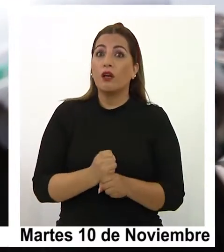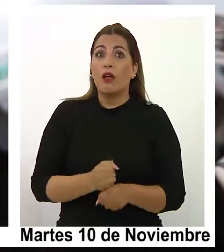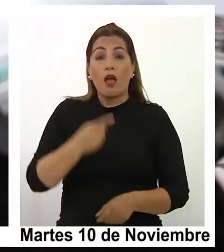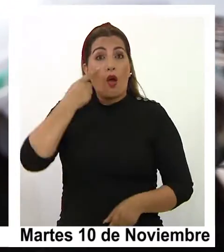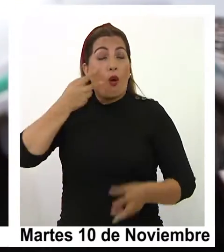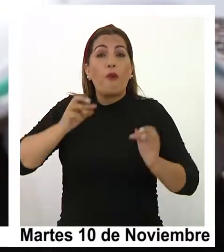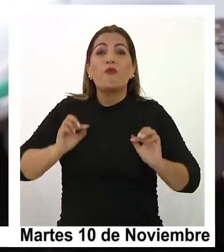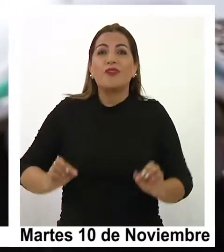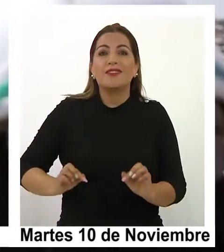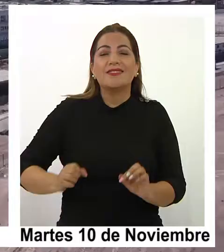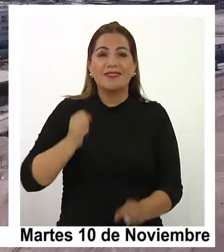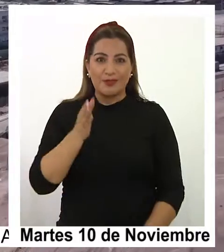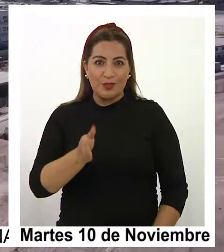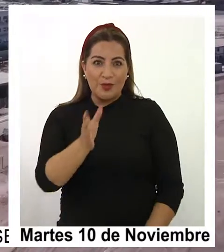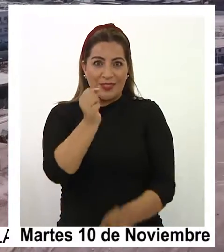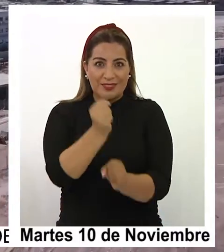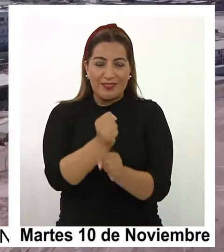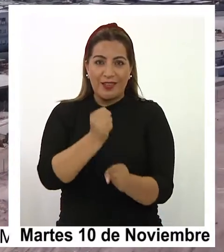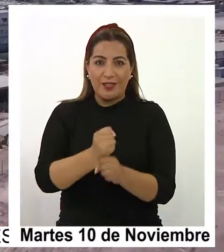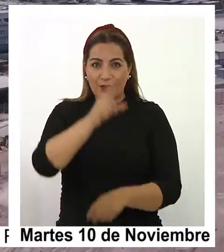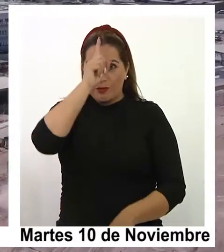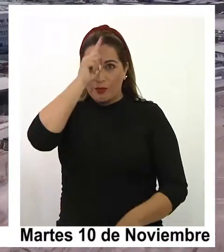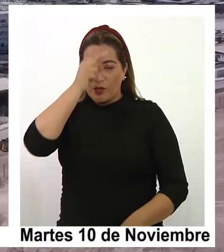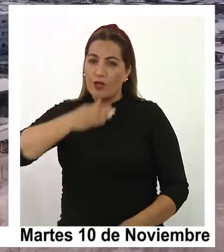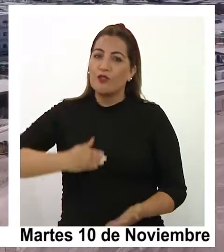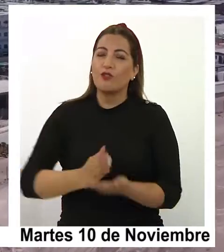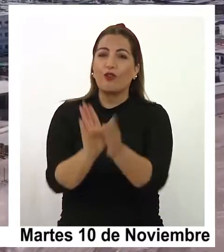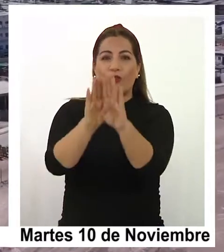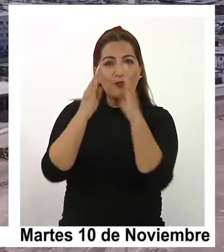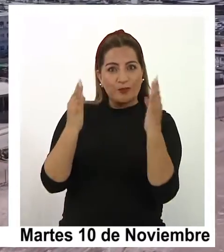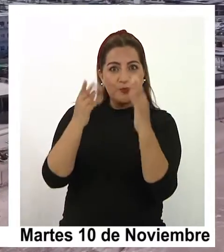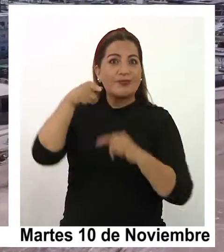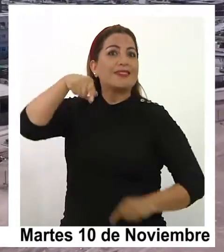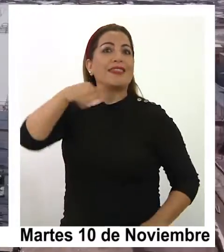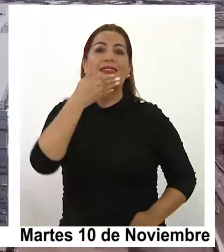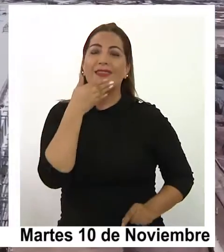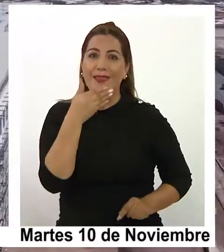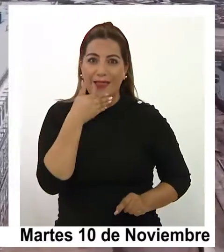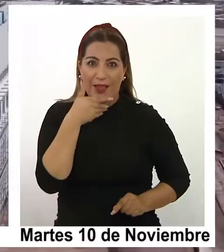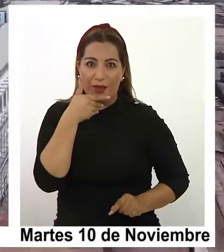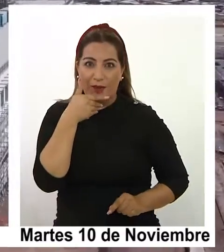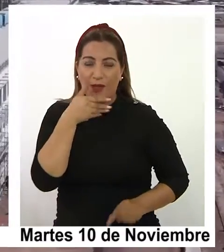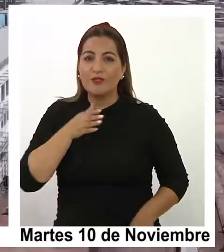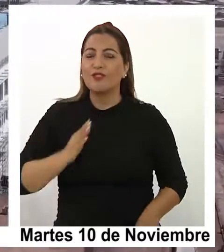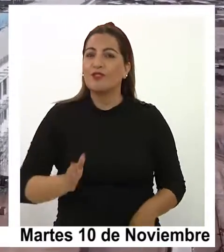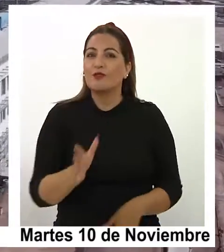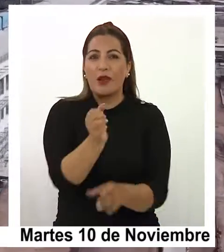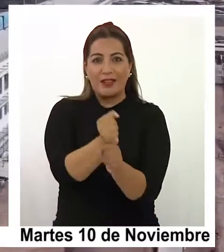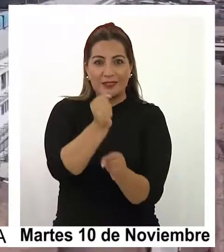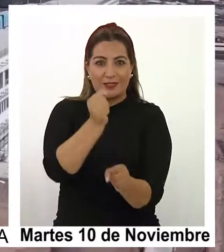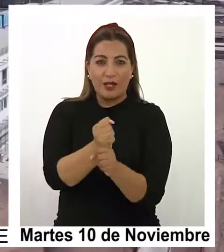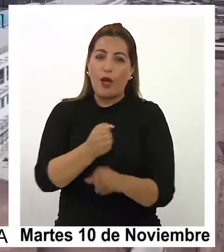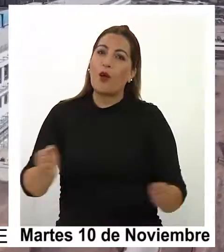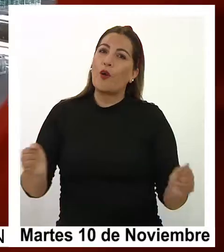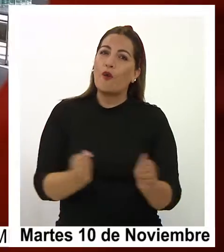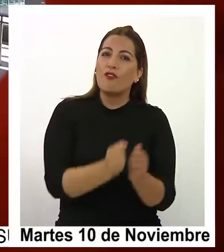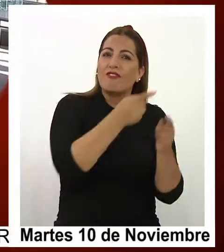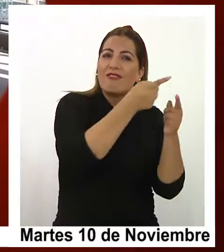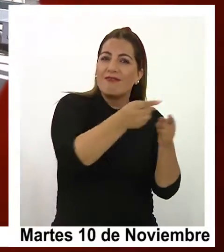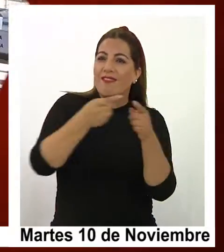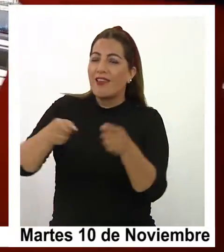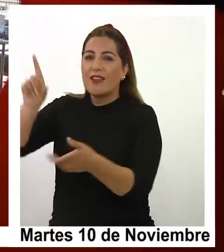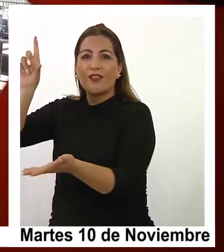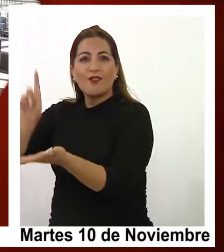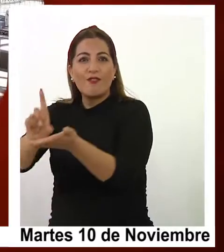posibilidad de trabajar en el hospital cuando comience su funcionamiento. Además, se continúa trabajando junto a las diferentes